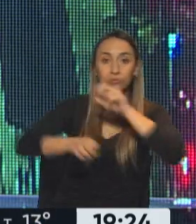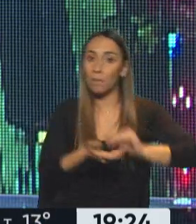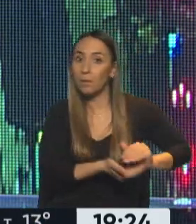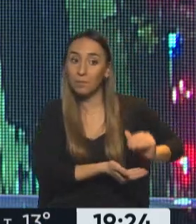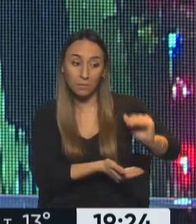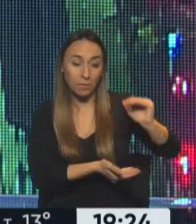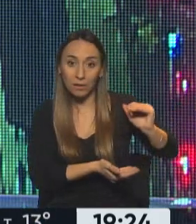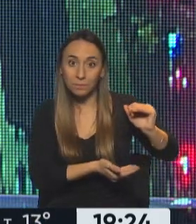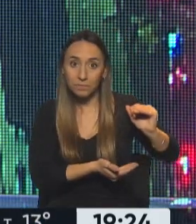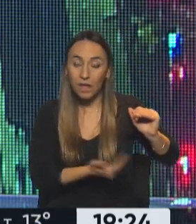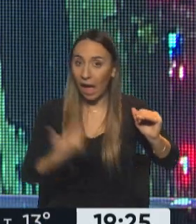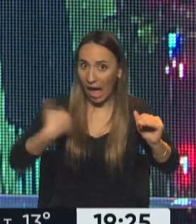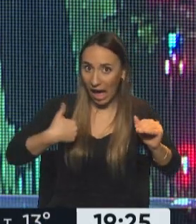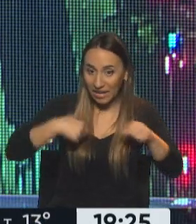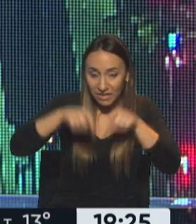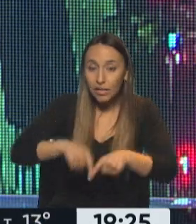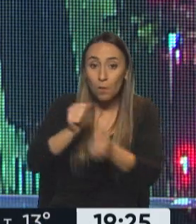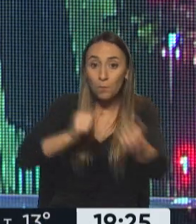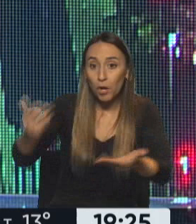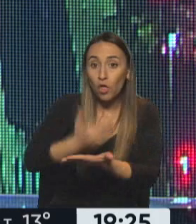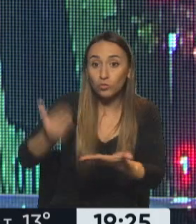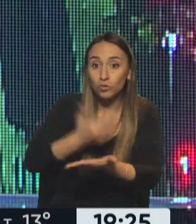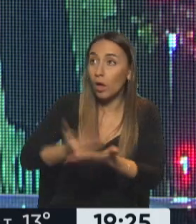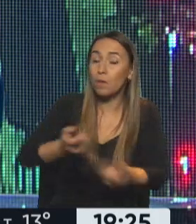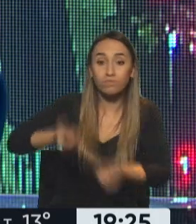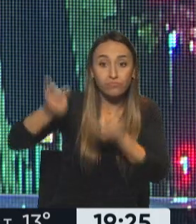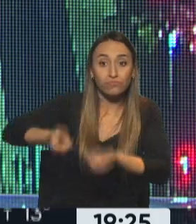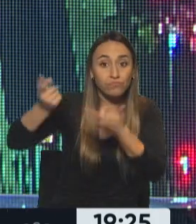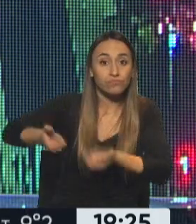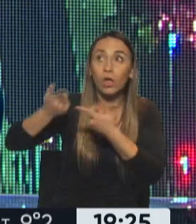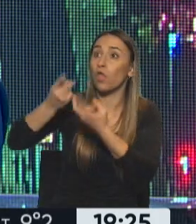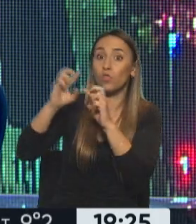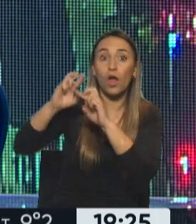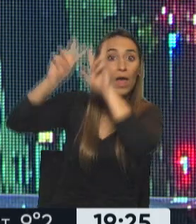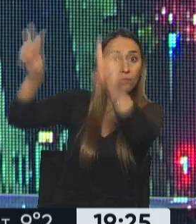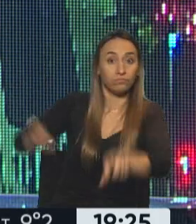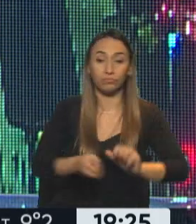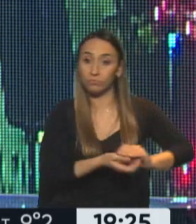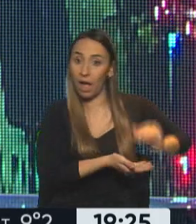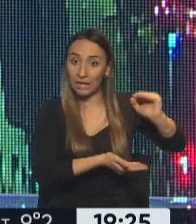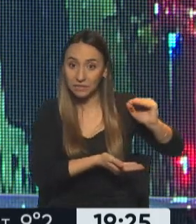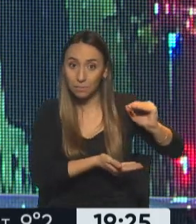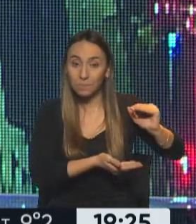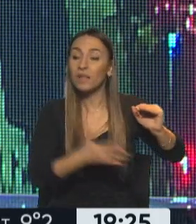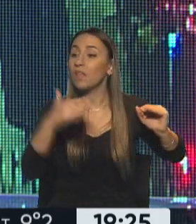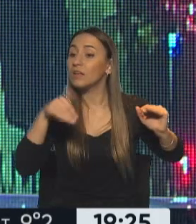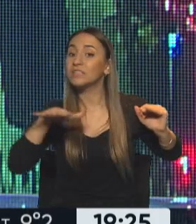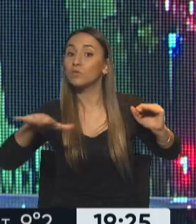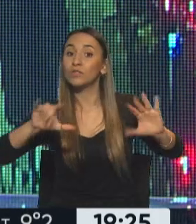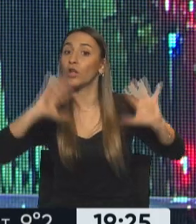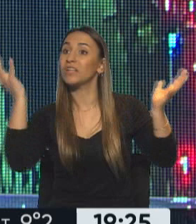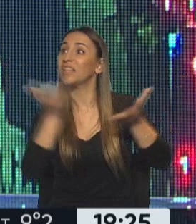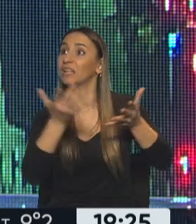Argentina produjo saldo favorable de la balanza comercial. Y después nos vino esta crisis internacional, donde la energía